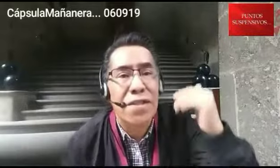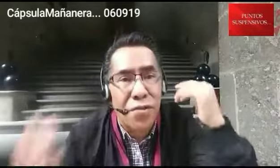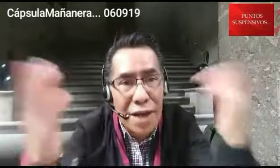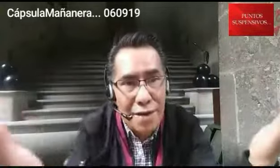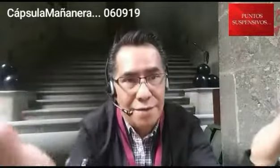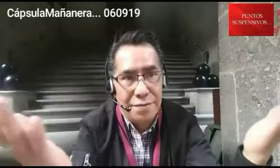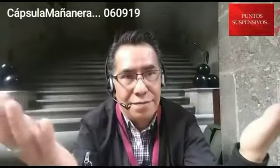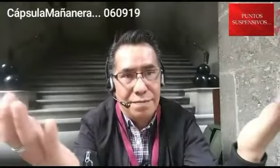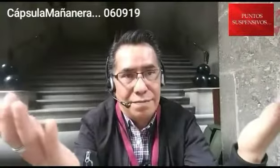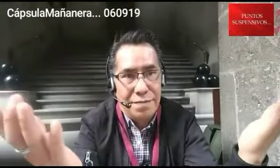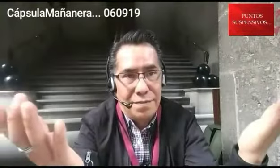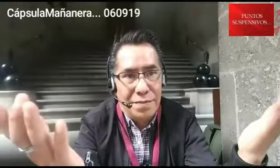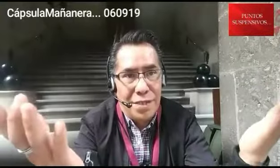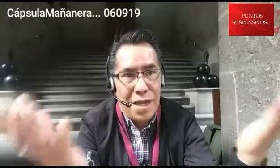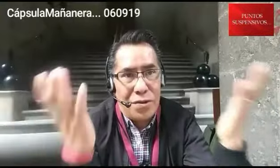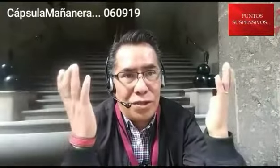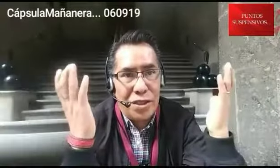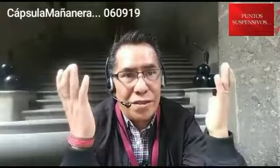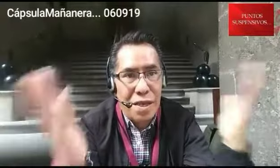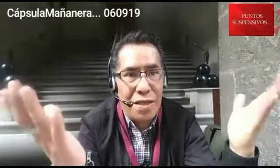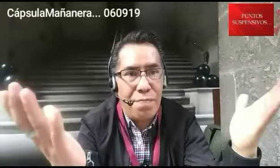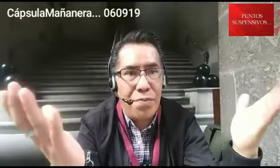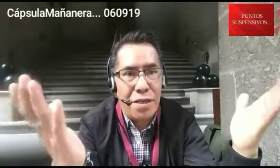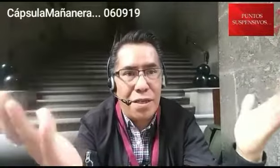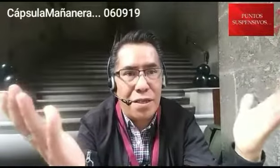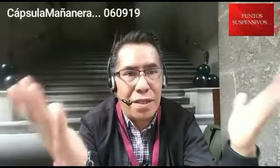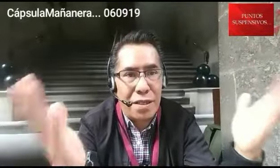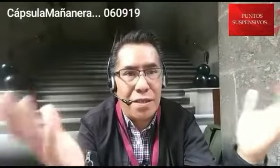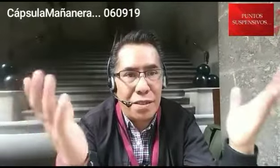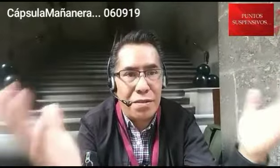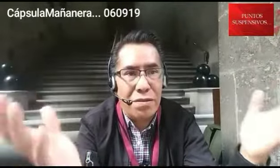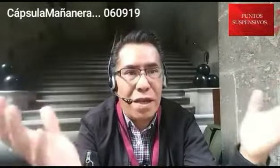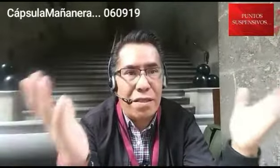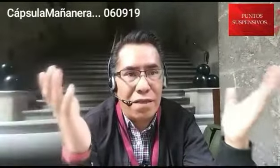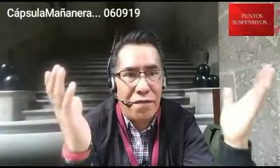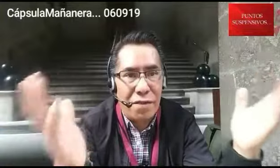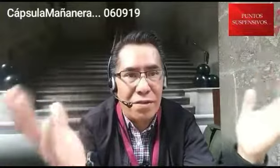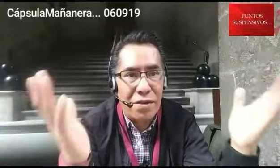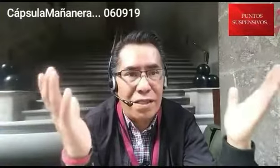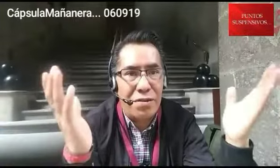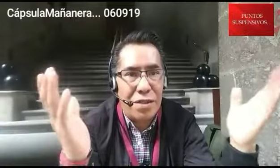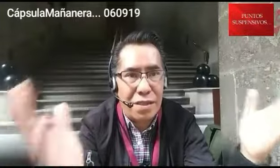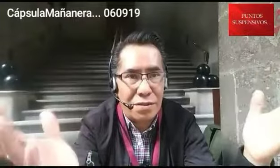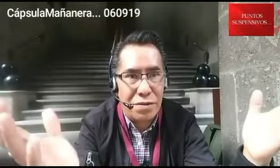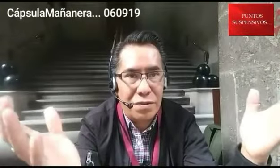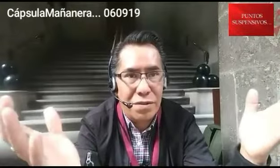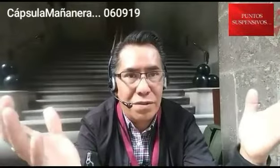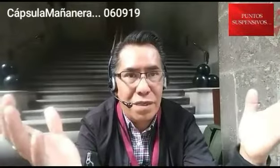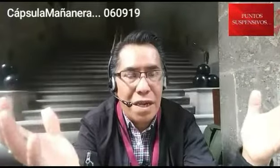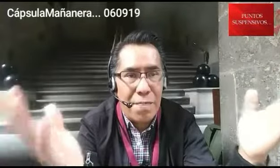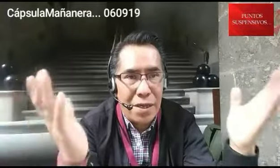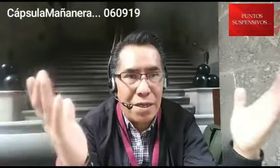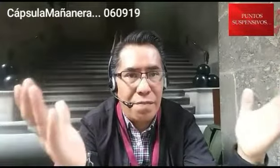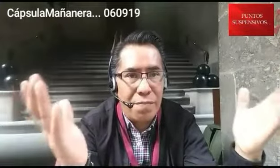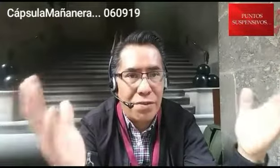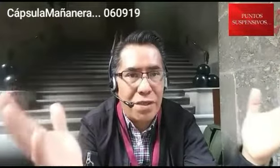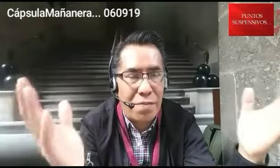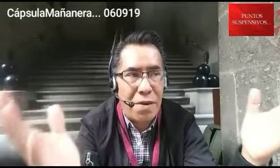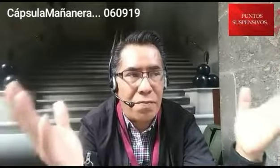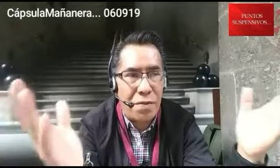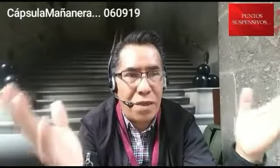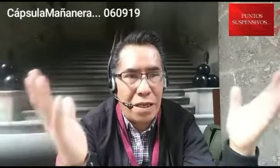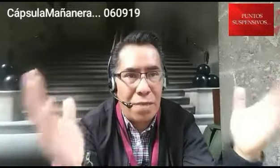seguridad nacional. Entonces nadie podía ni tenía acceso a esta información, a estos gastos. Apenas